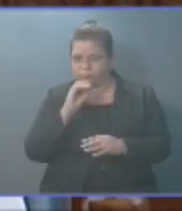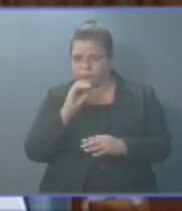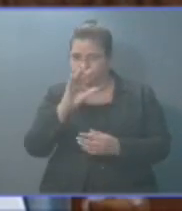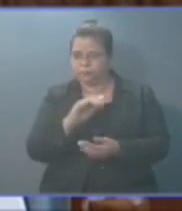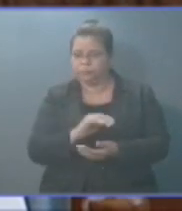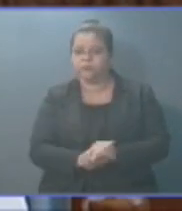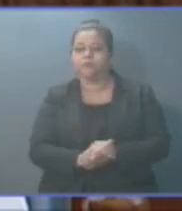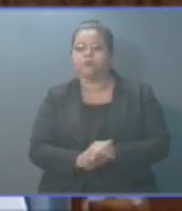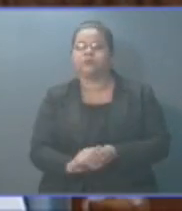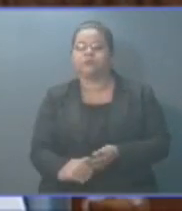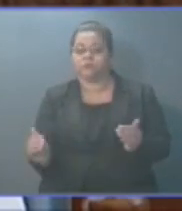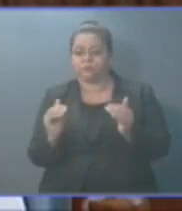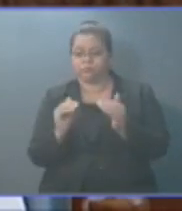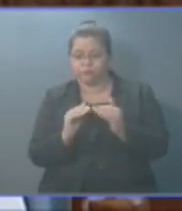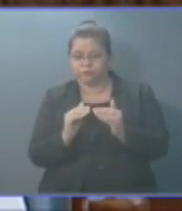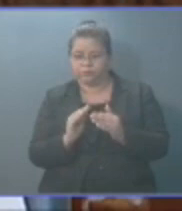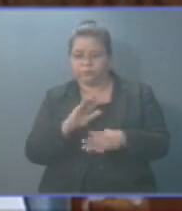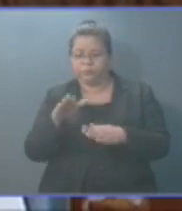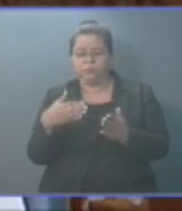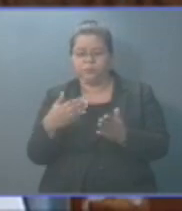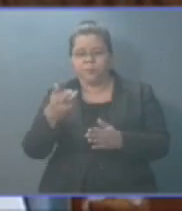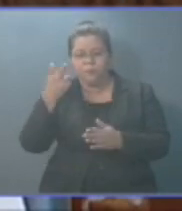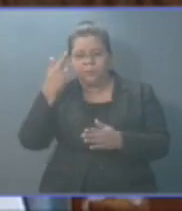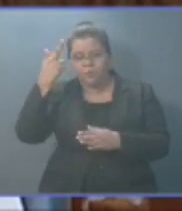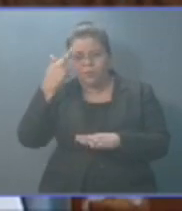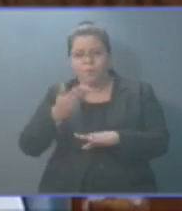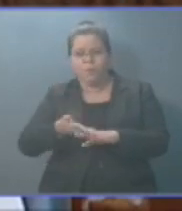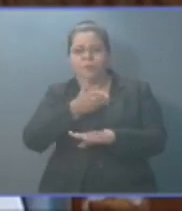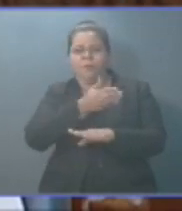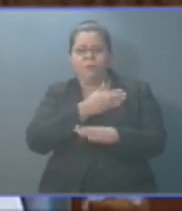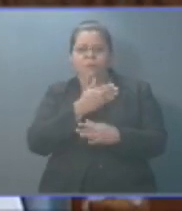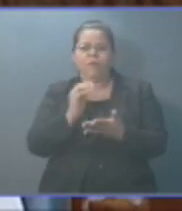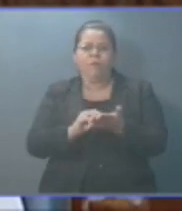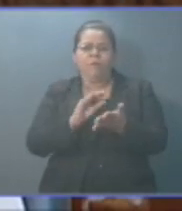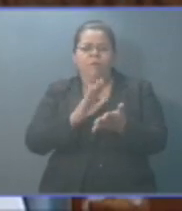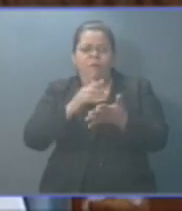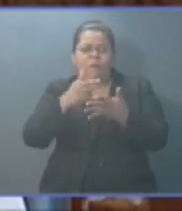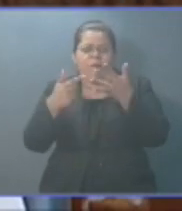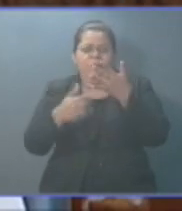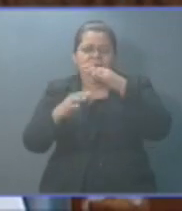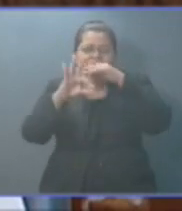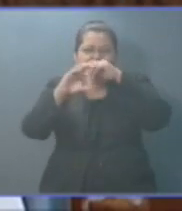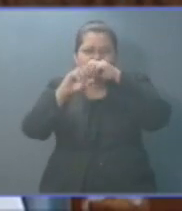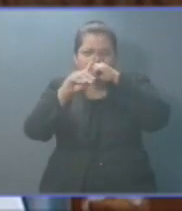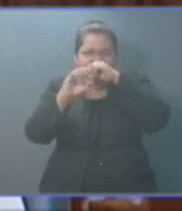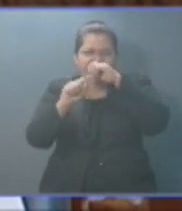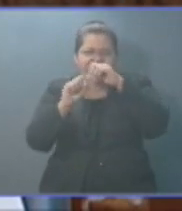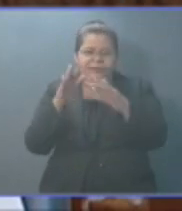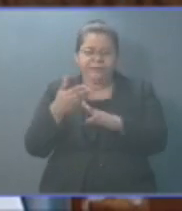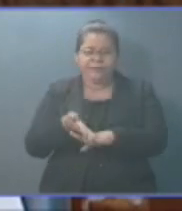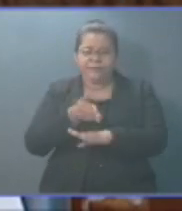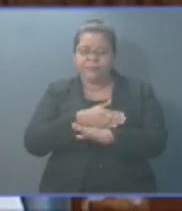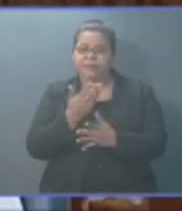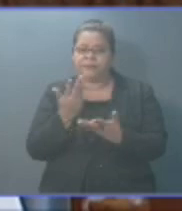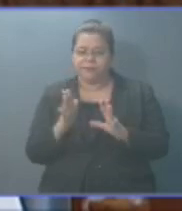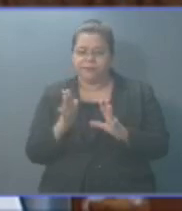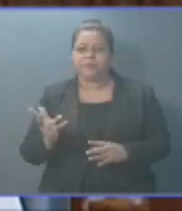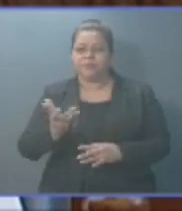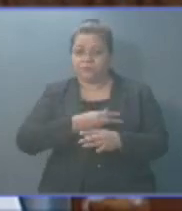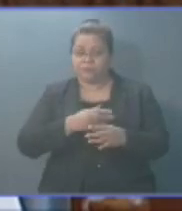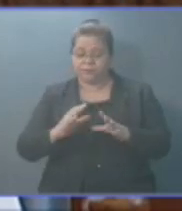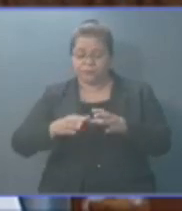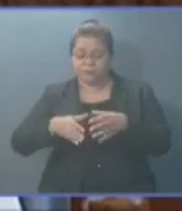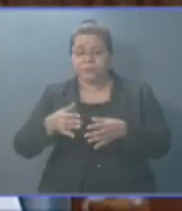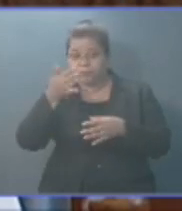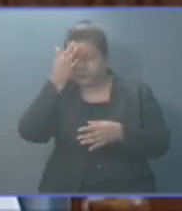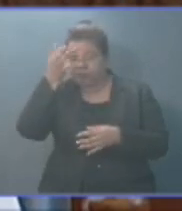de acuerdo a los criterios establecidos en la ley FODES. En atención a lo antes expuesto, esta comisión estima que